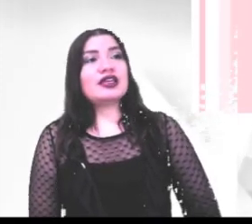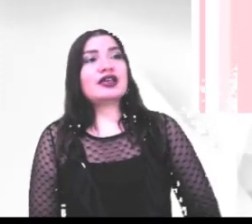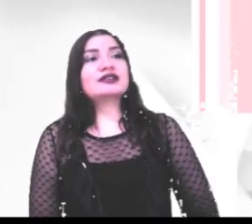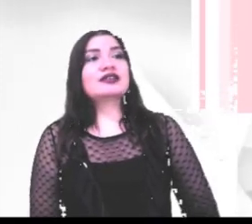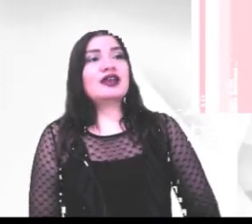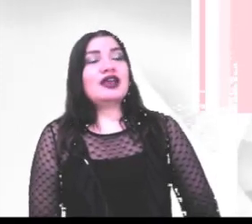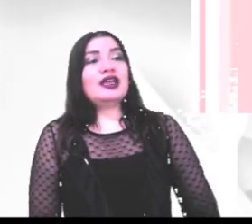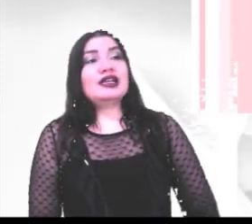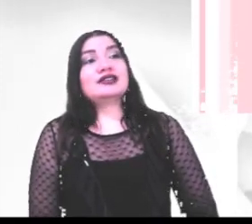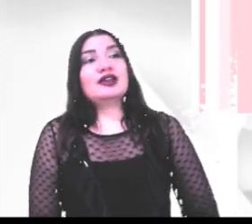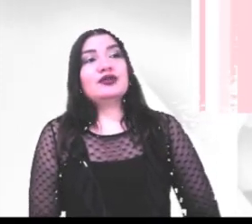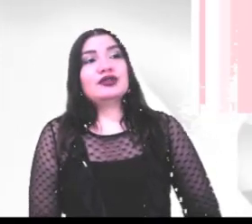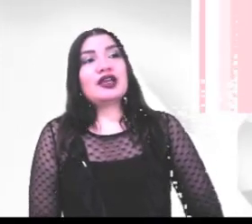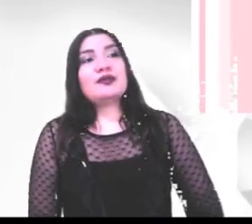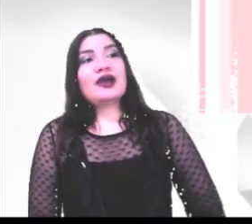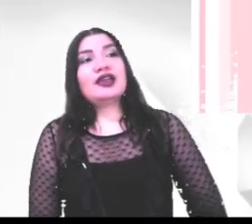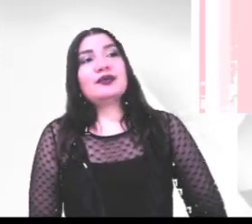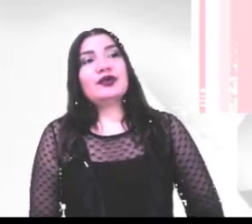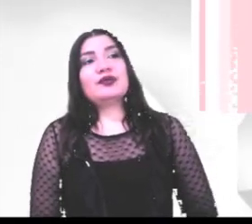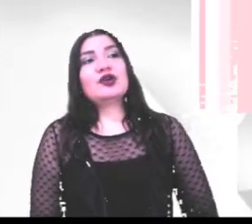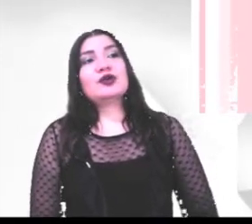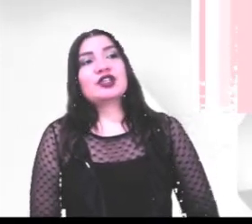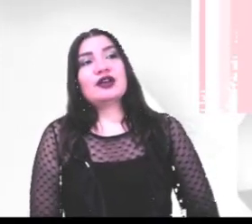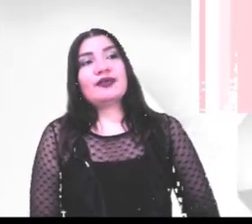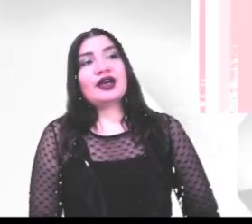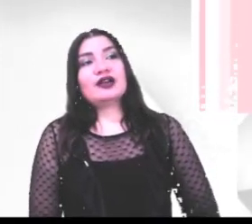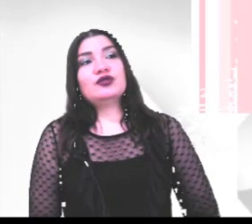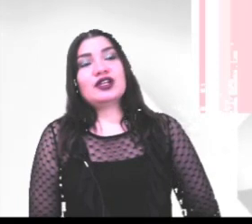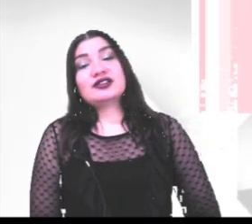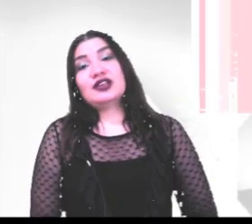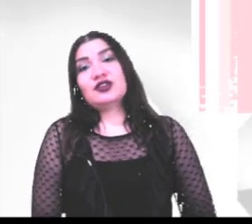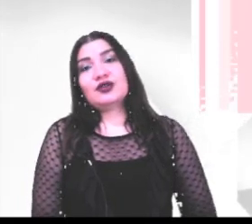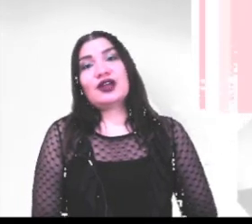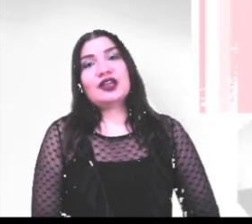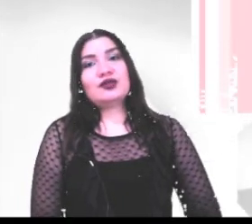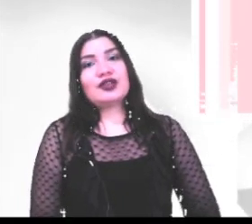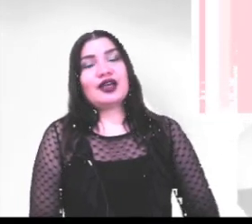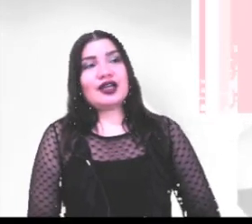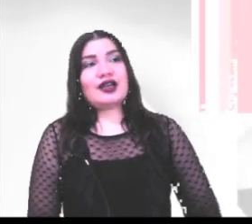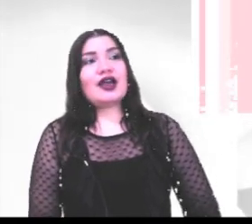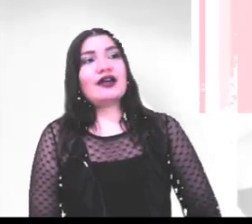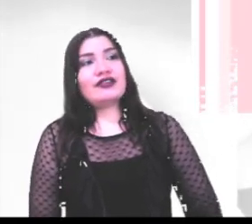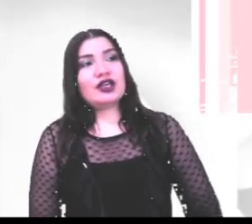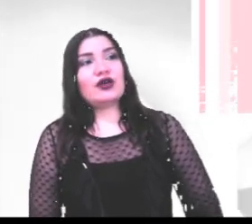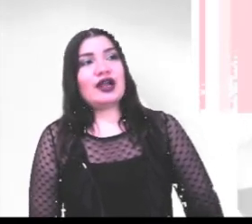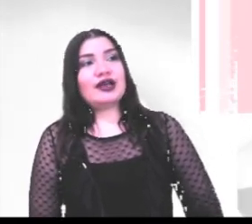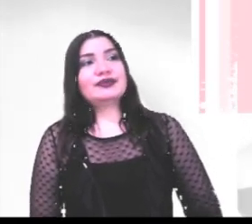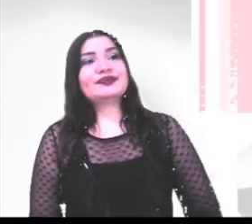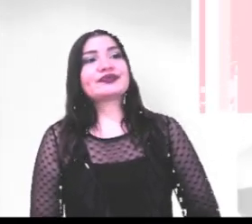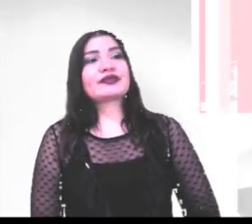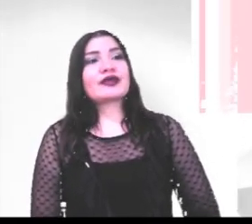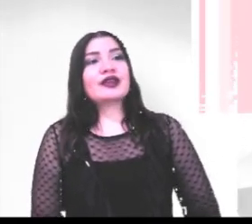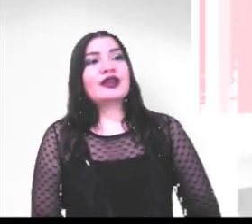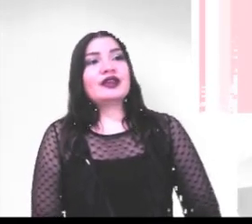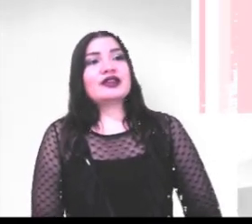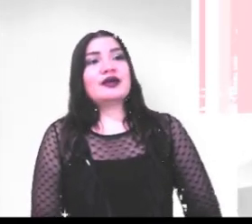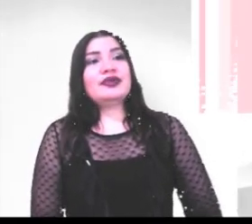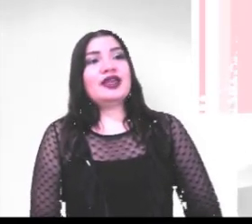ahí con ellas en la segunda imagen podemos observar una señora en una granja avícola